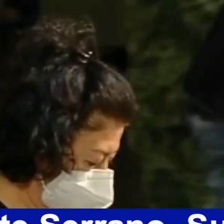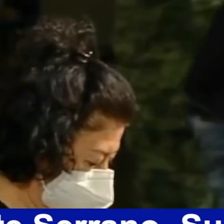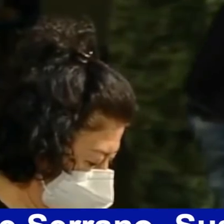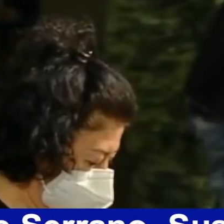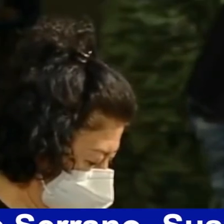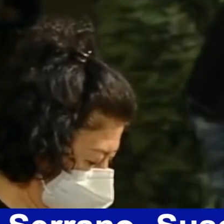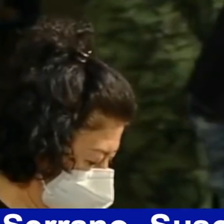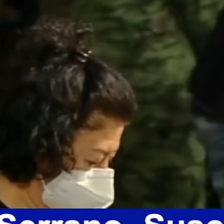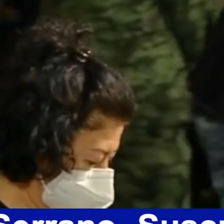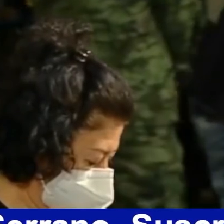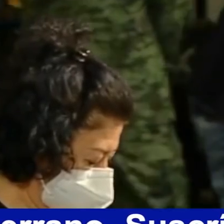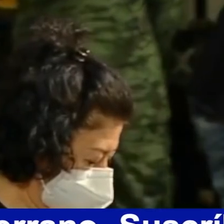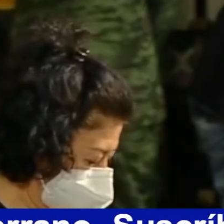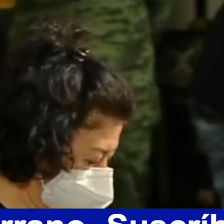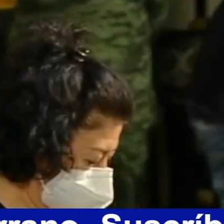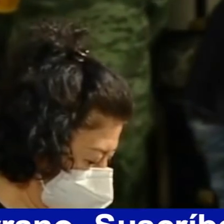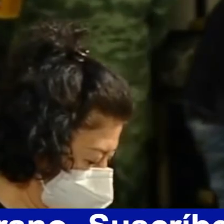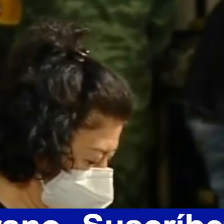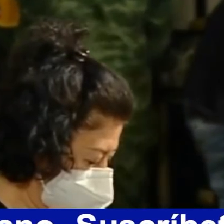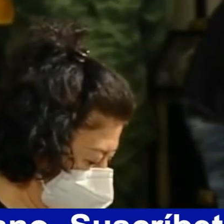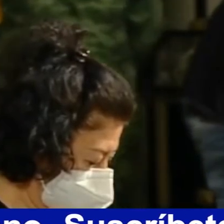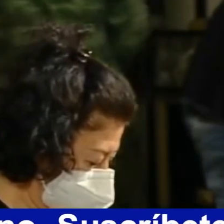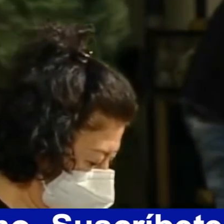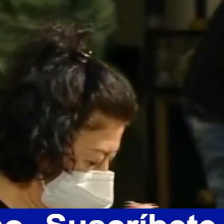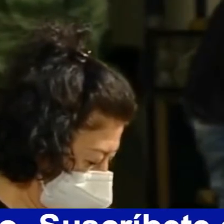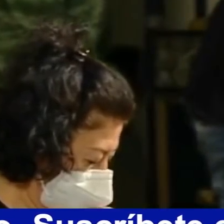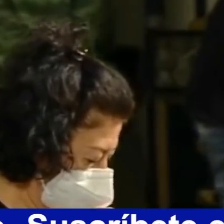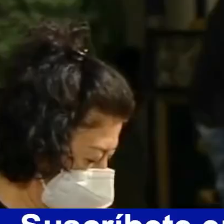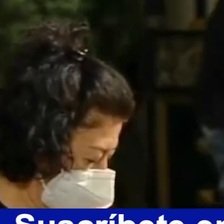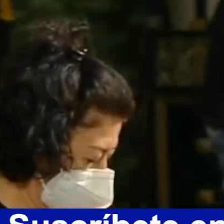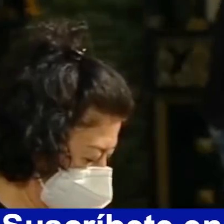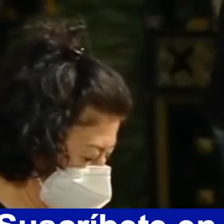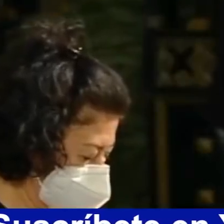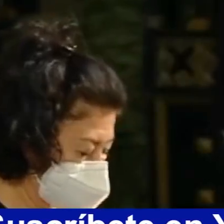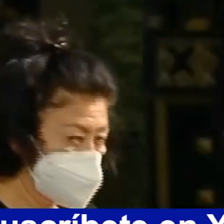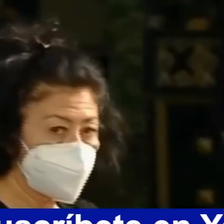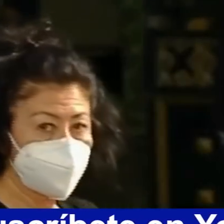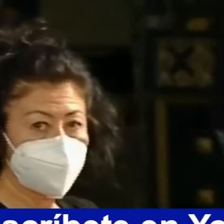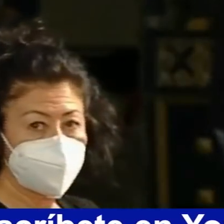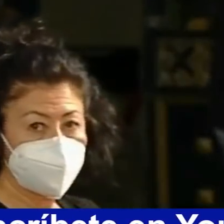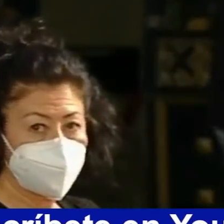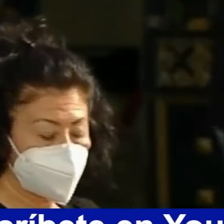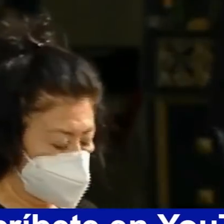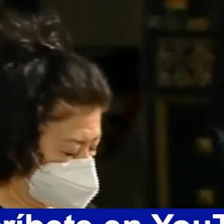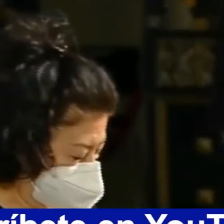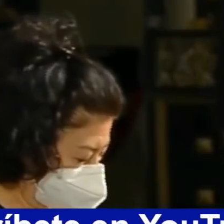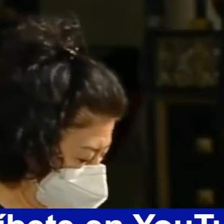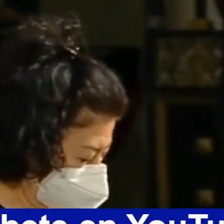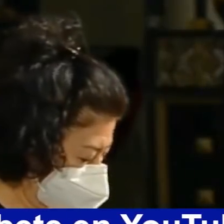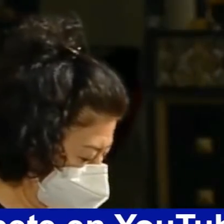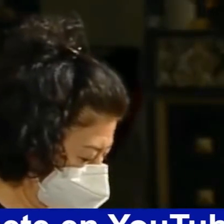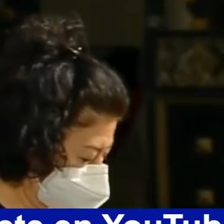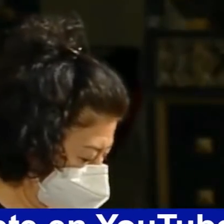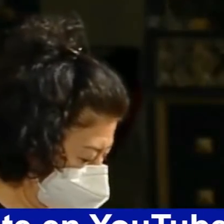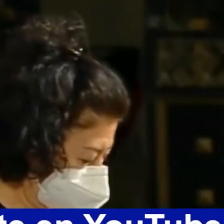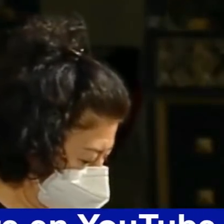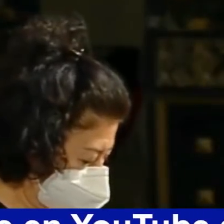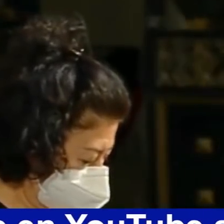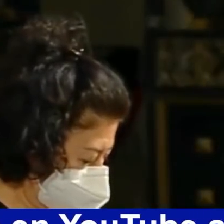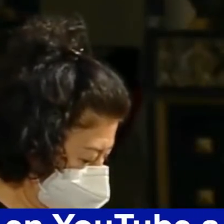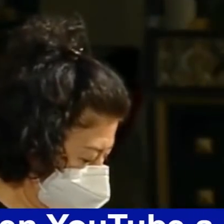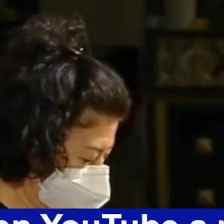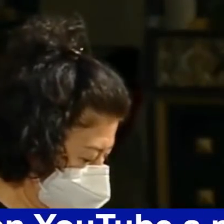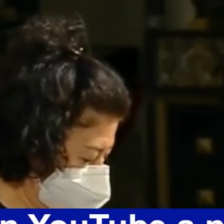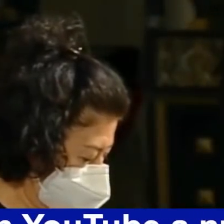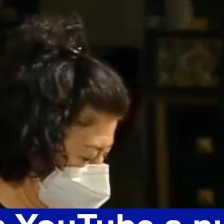Lo decía muy bien el doctor Hugo López-Gatell, que hace 35 años, 40 años,